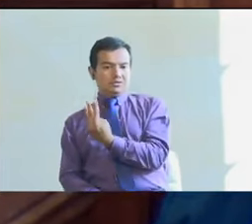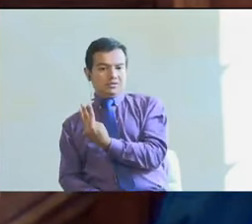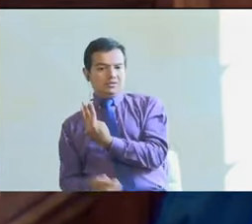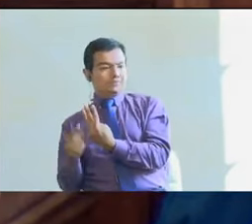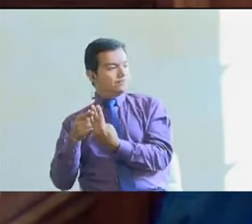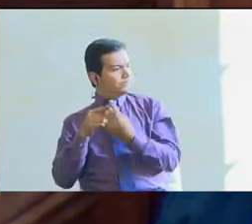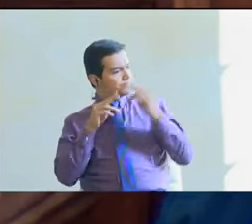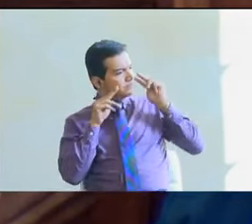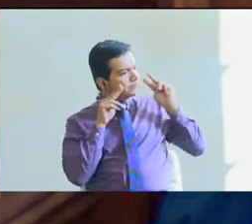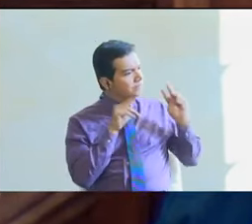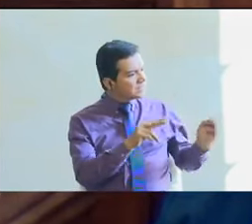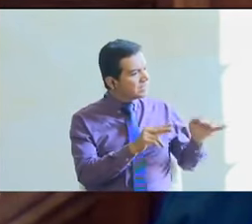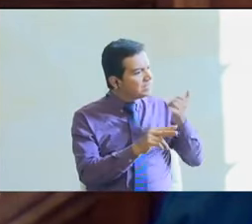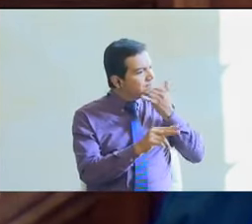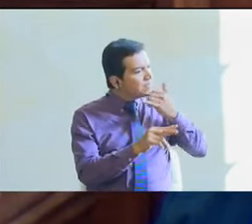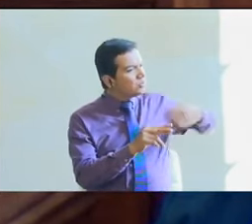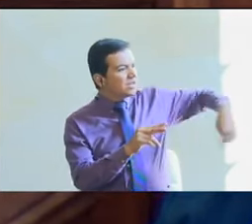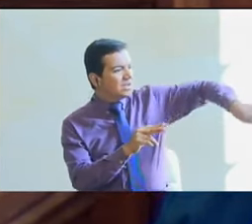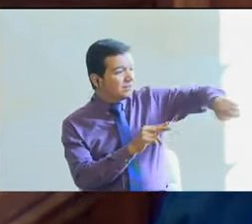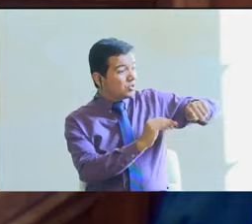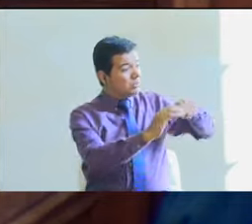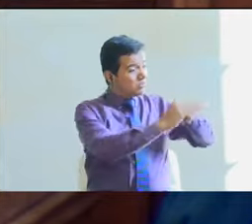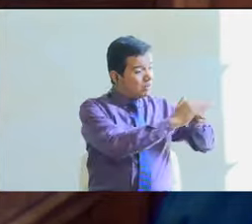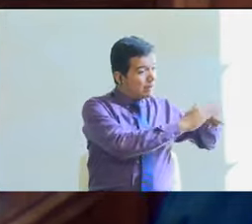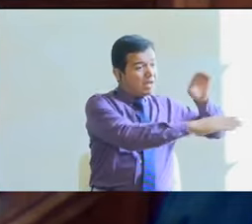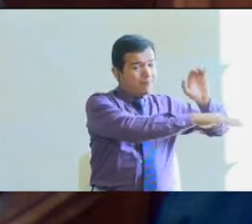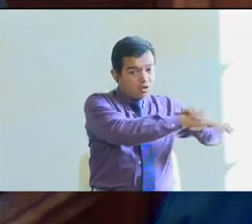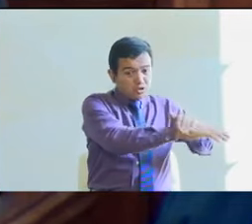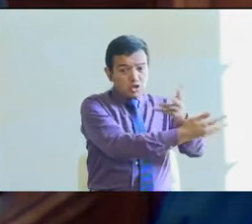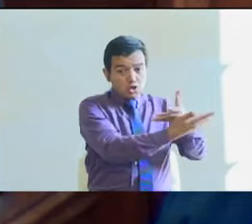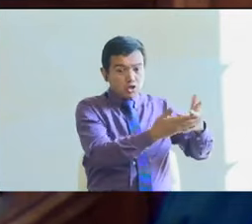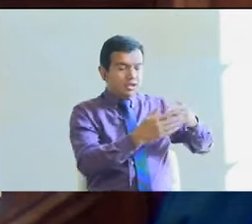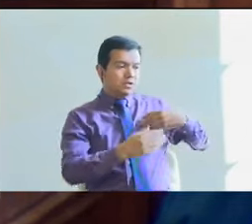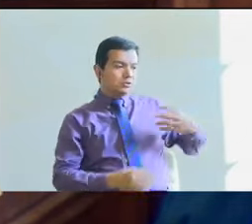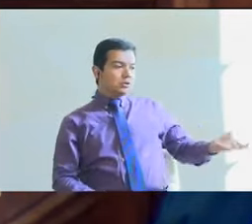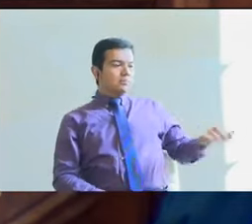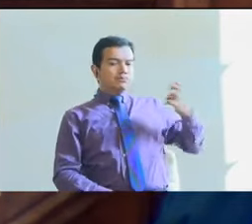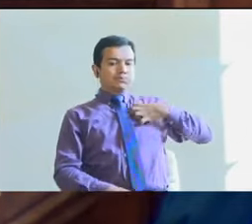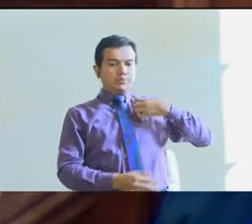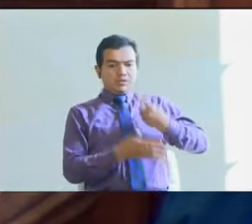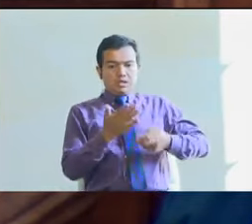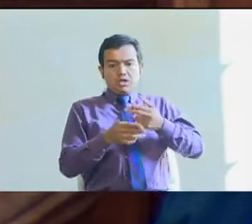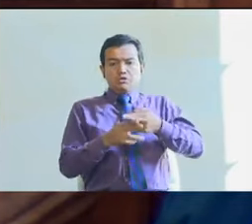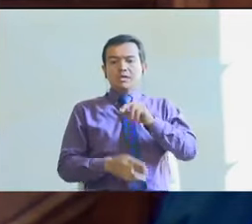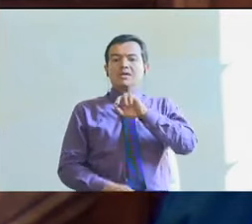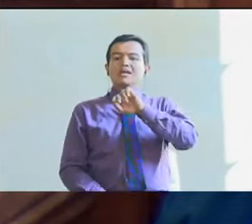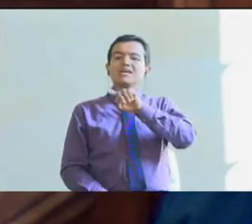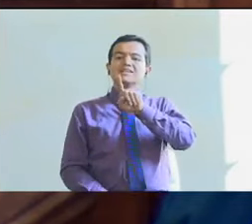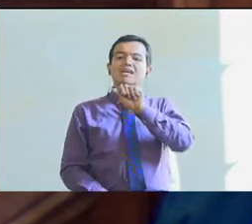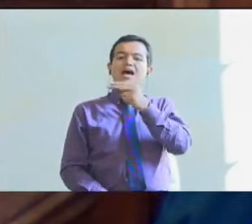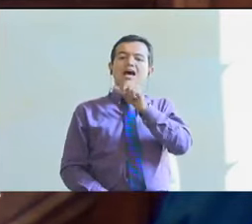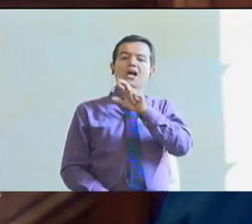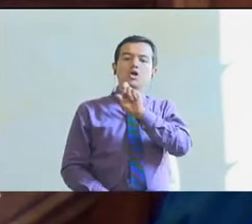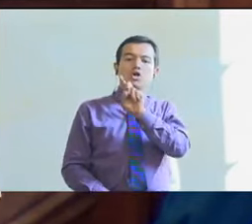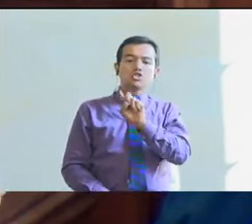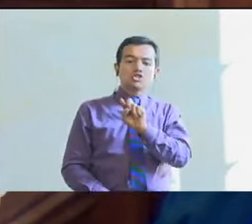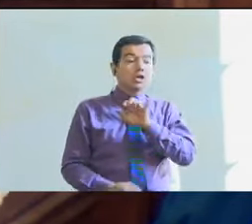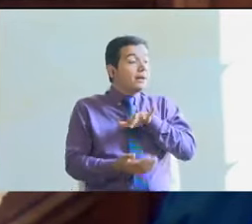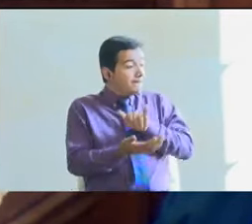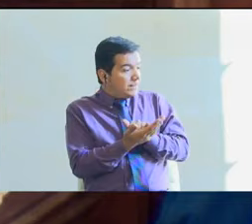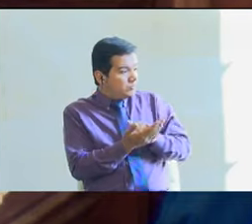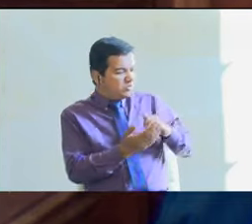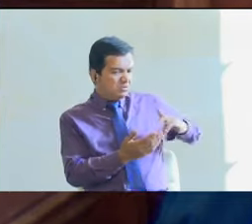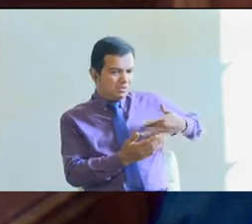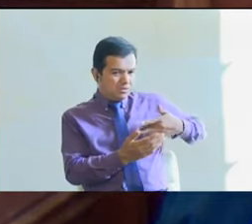presos políticos con el premio saharov que es quizás uno de los galardones Internacionales más importantes que haya Estoy seguro que si se aumentan las